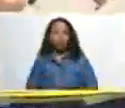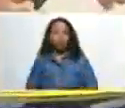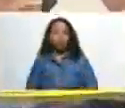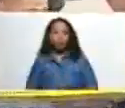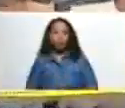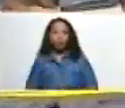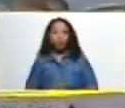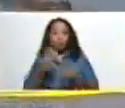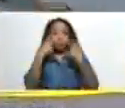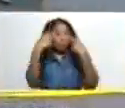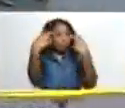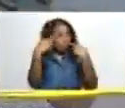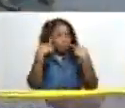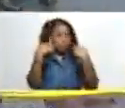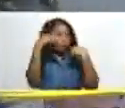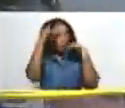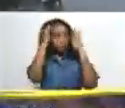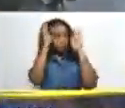Miren.